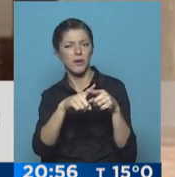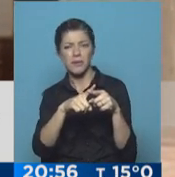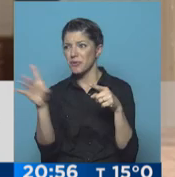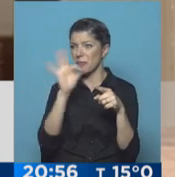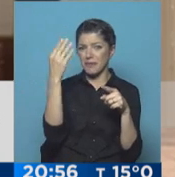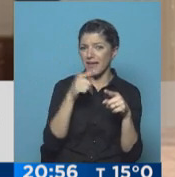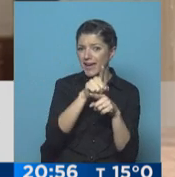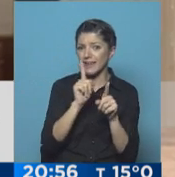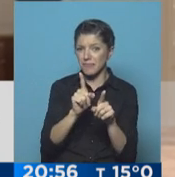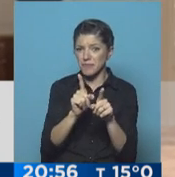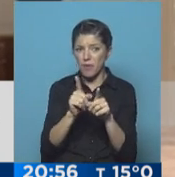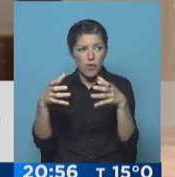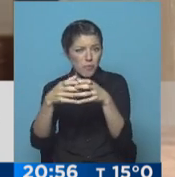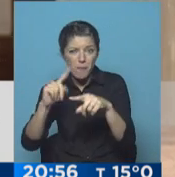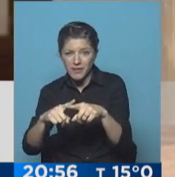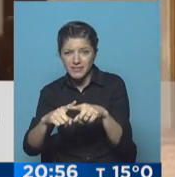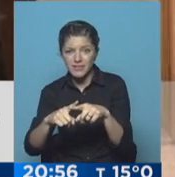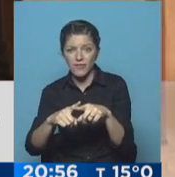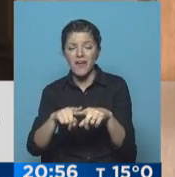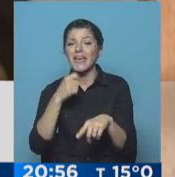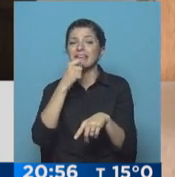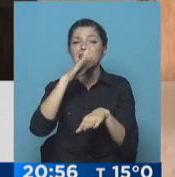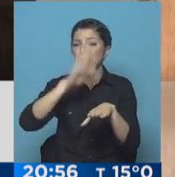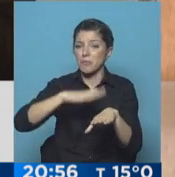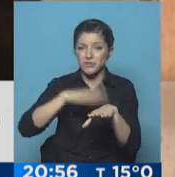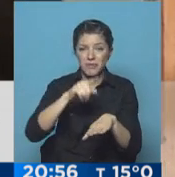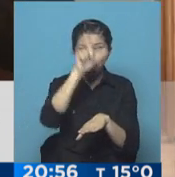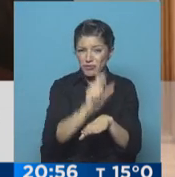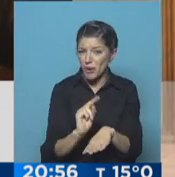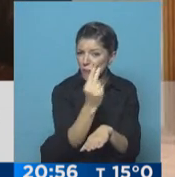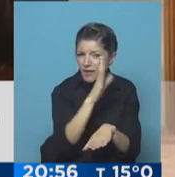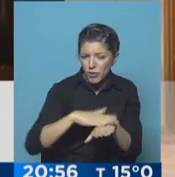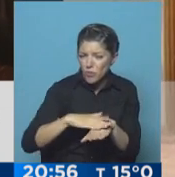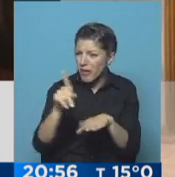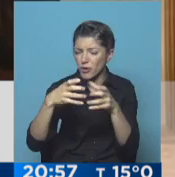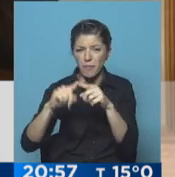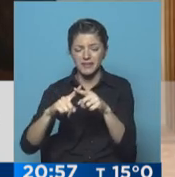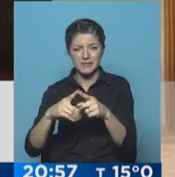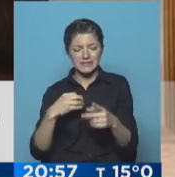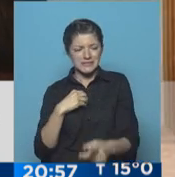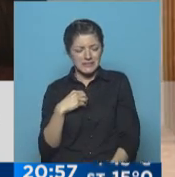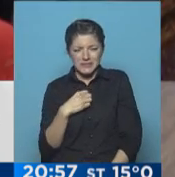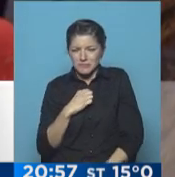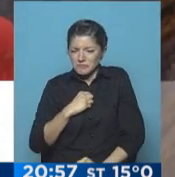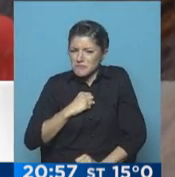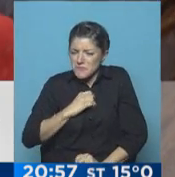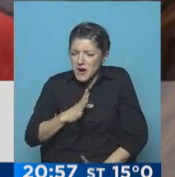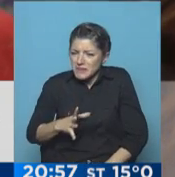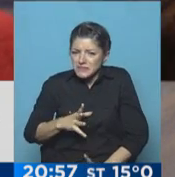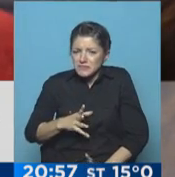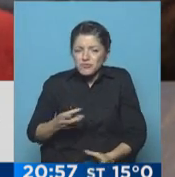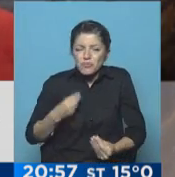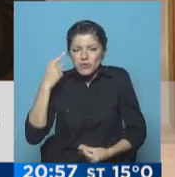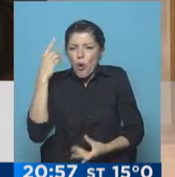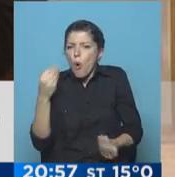a la cual le quieren imputar la muerte de esa persona, la verdad que se me encoge el alma y el corazón, porque te digo, ¿cómo